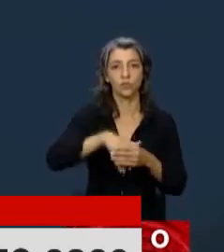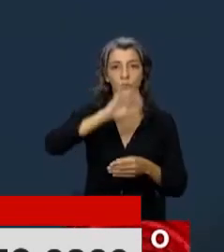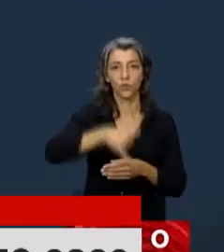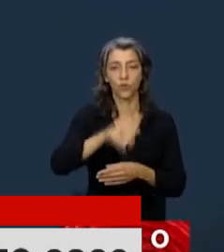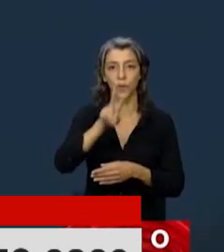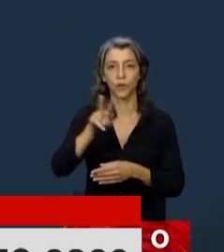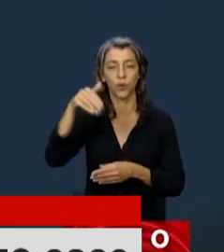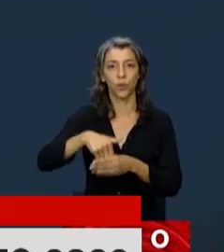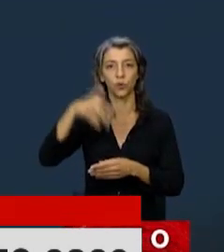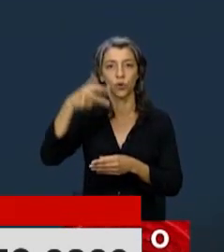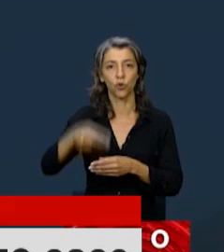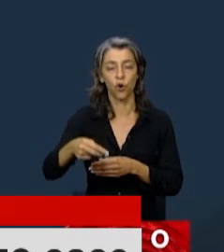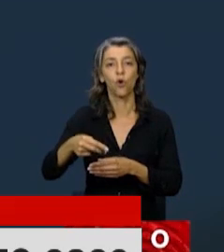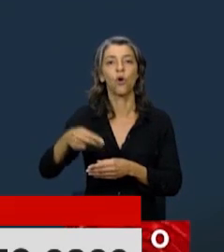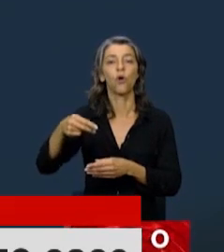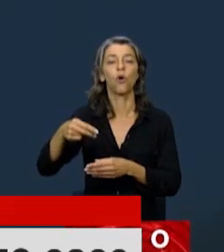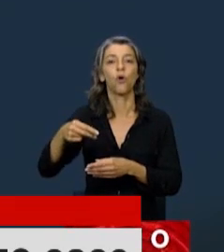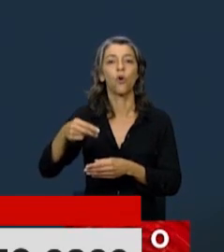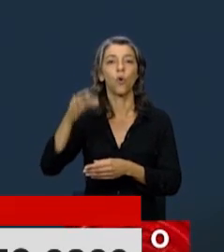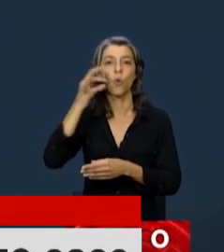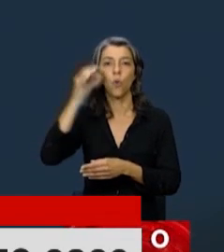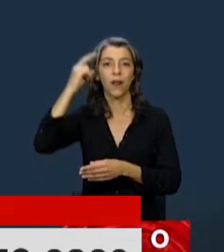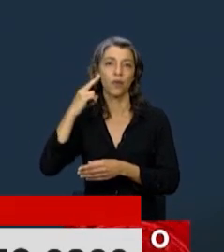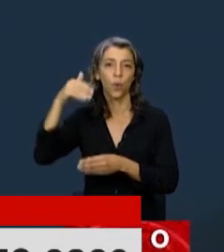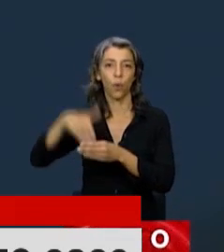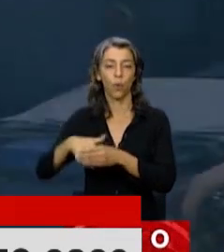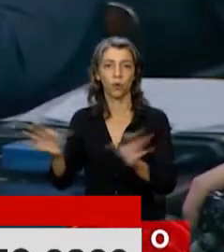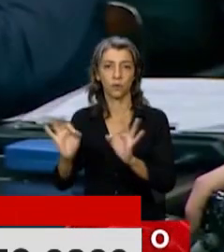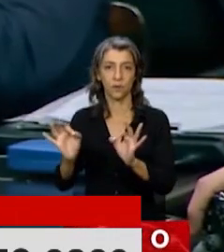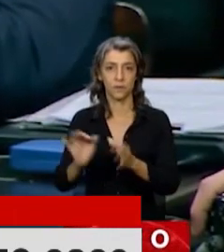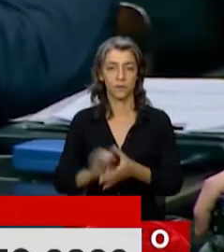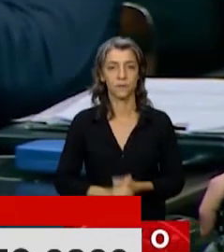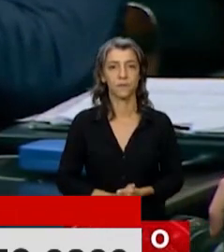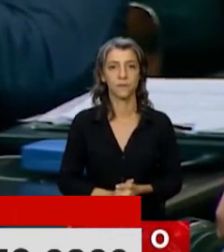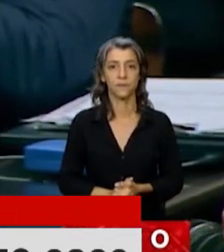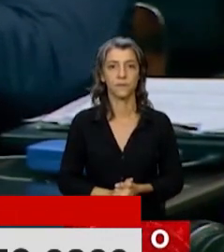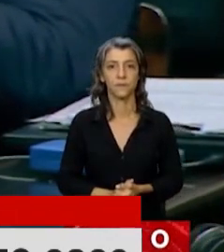22 negativos, 49 son las abstenciones.